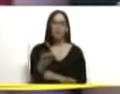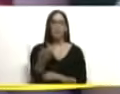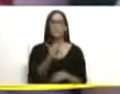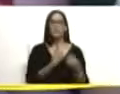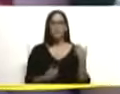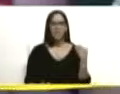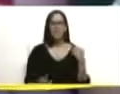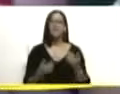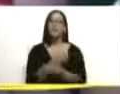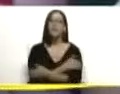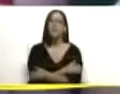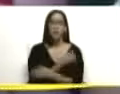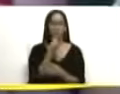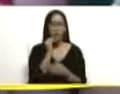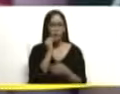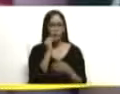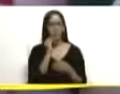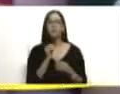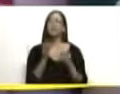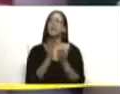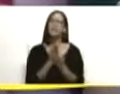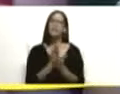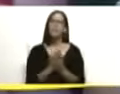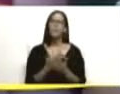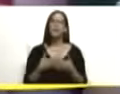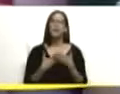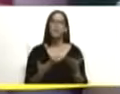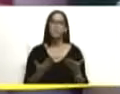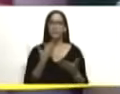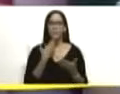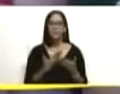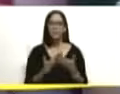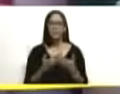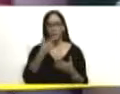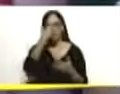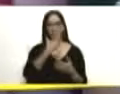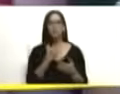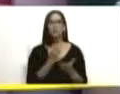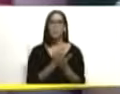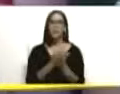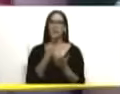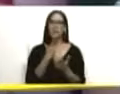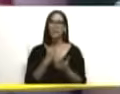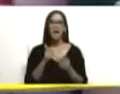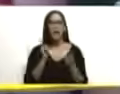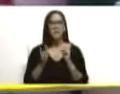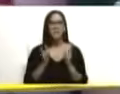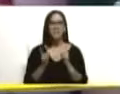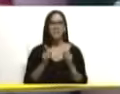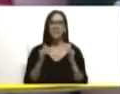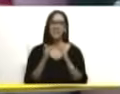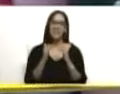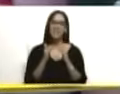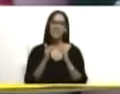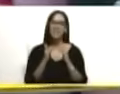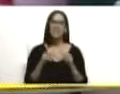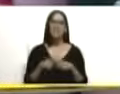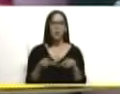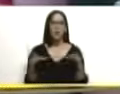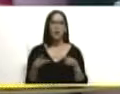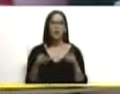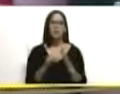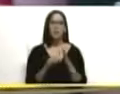presidente, que ha abrazado a la juventud y que siempre la ha dejado ser protagonista. Yo siempre digo que a veces la casa es el lugar